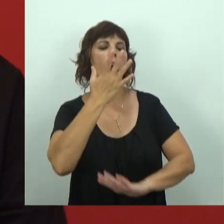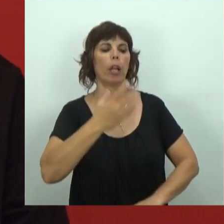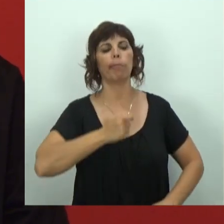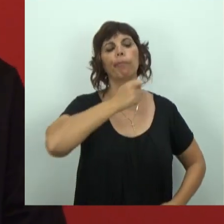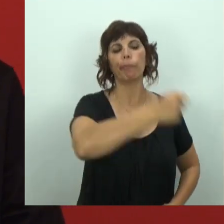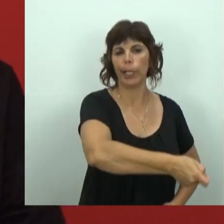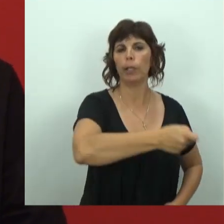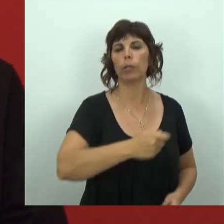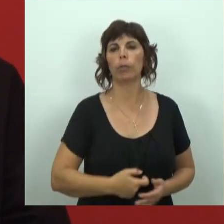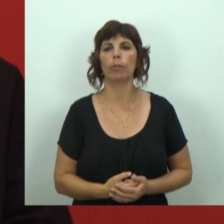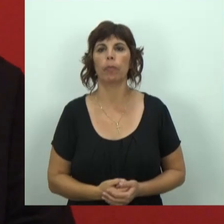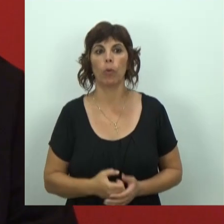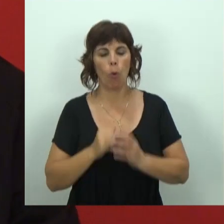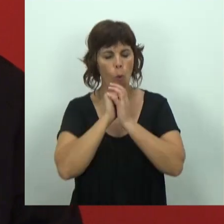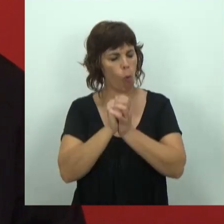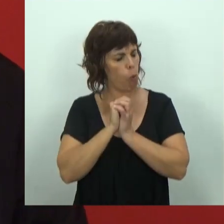impresionante.